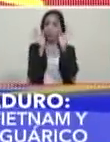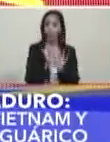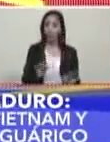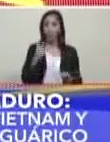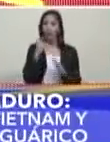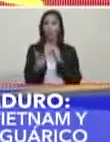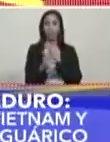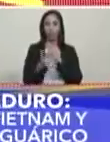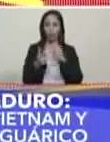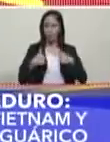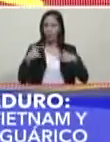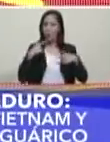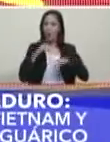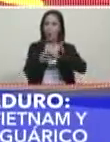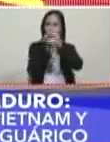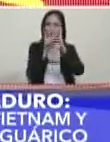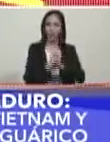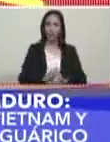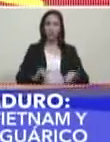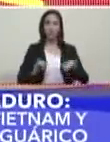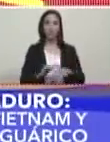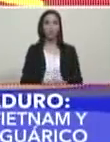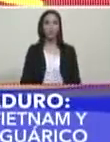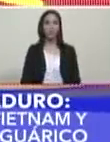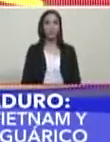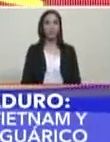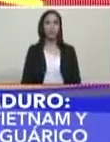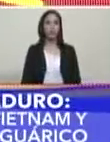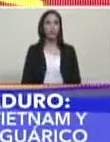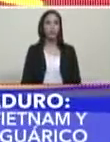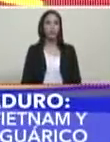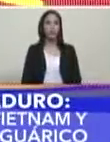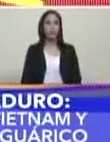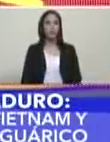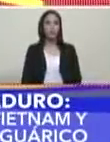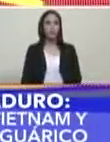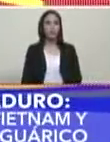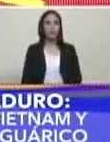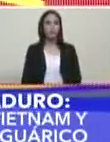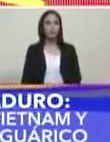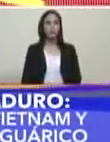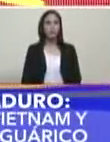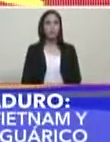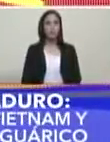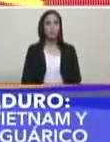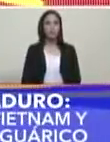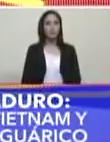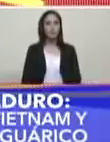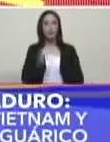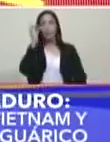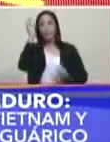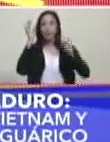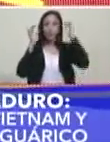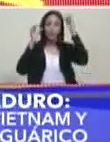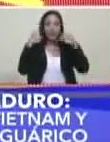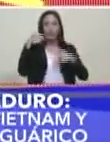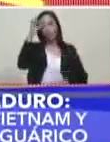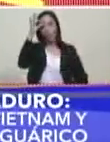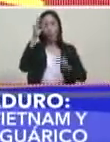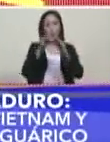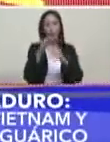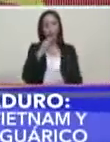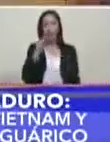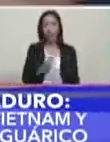feliz con la conformación del Consejo Presidencial Científico, Tecnológico y de Innovación. Creo que es la